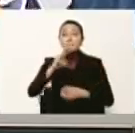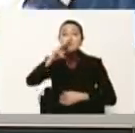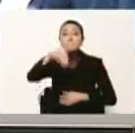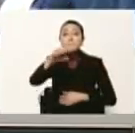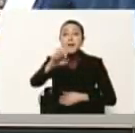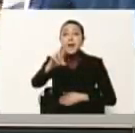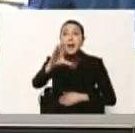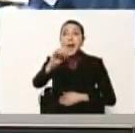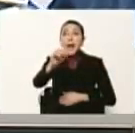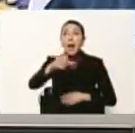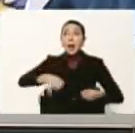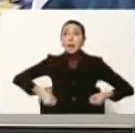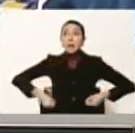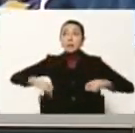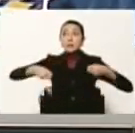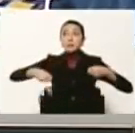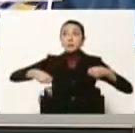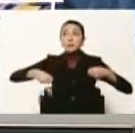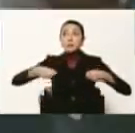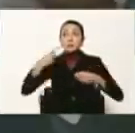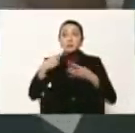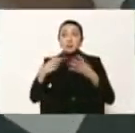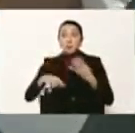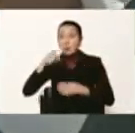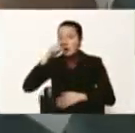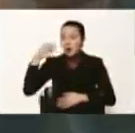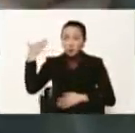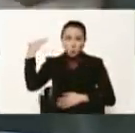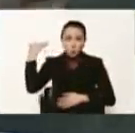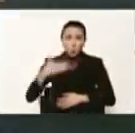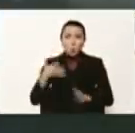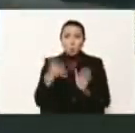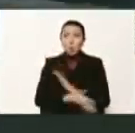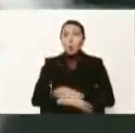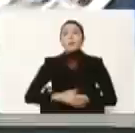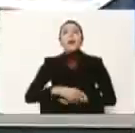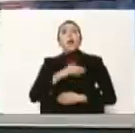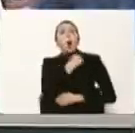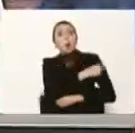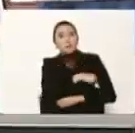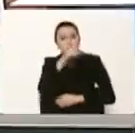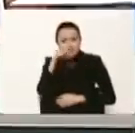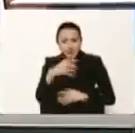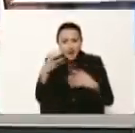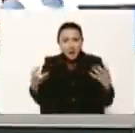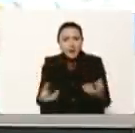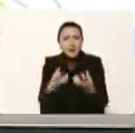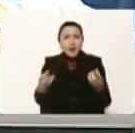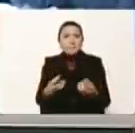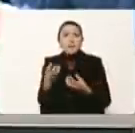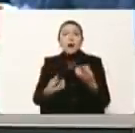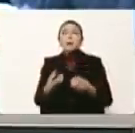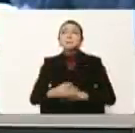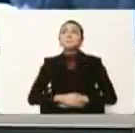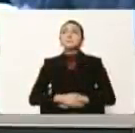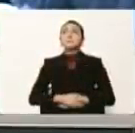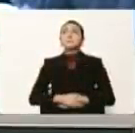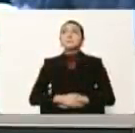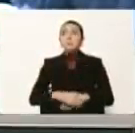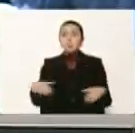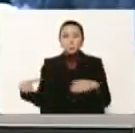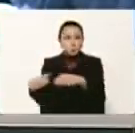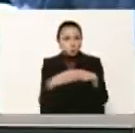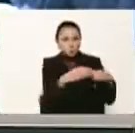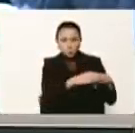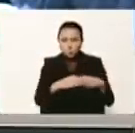2014, 2017, quema de los programas sociales, de hospitales, muy similar a lo que hacían estos grupos